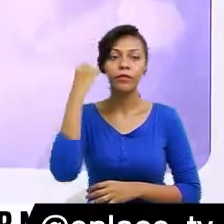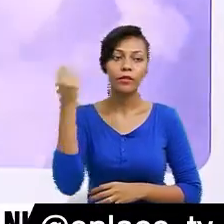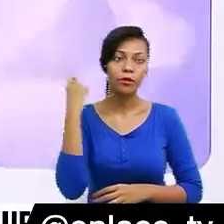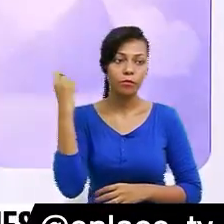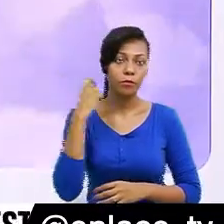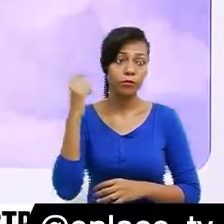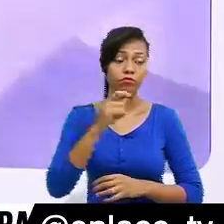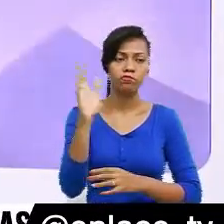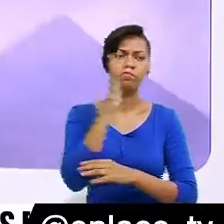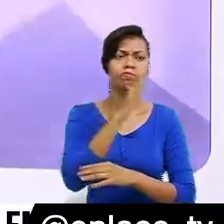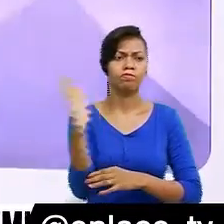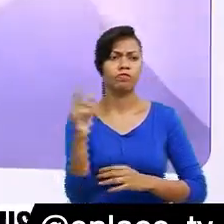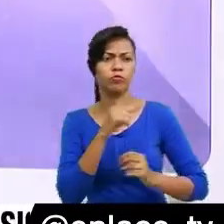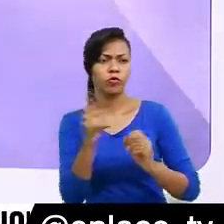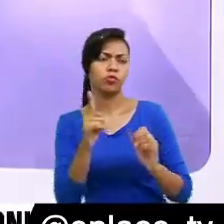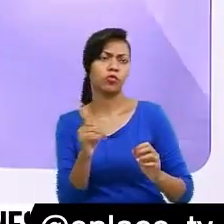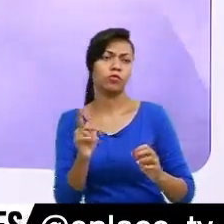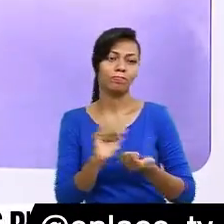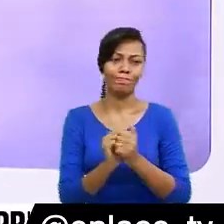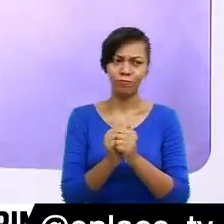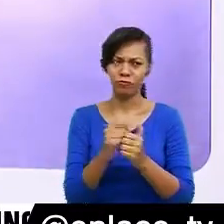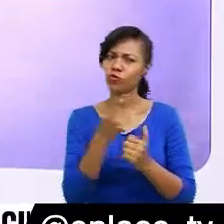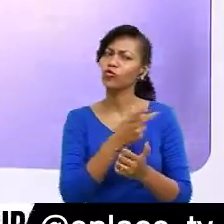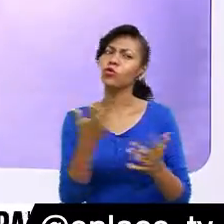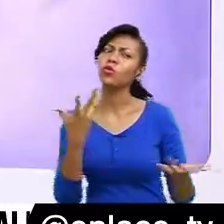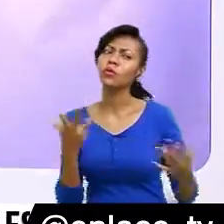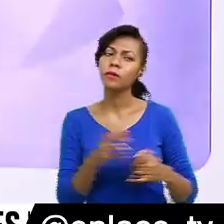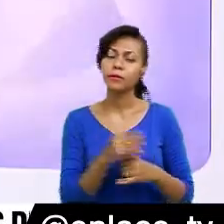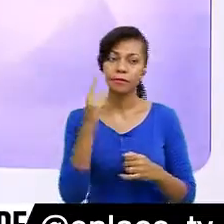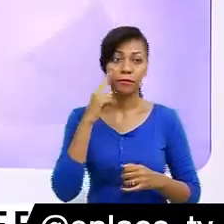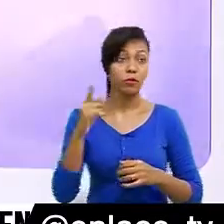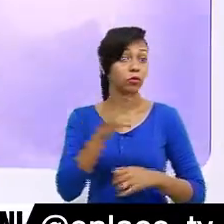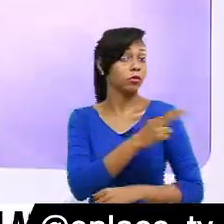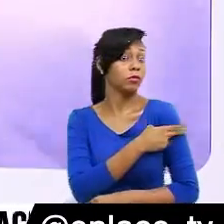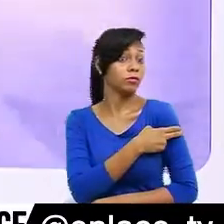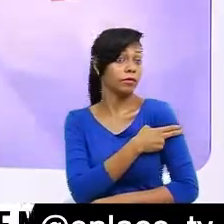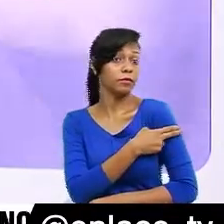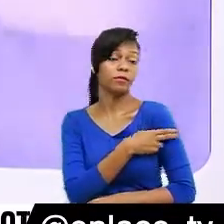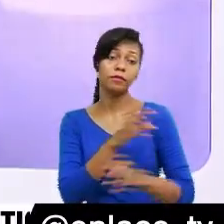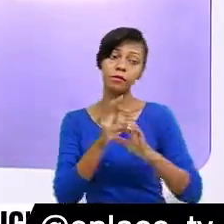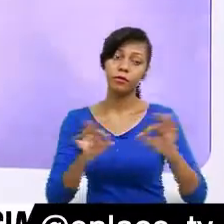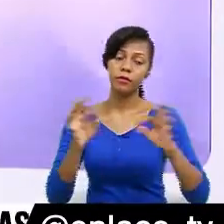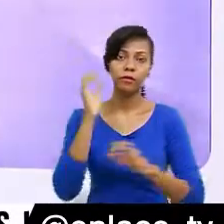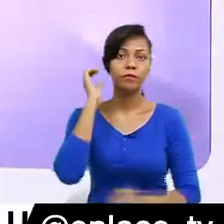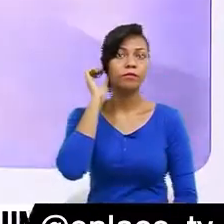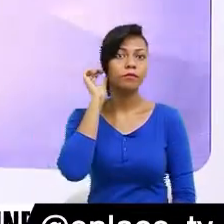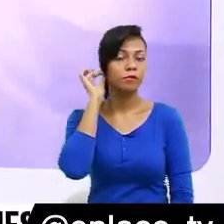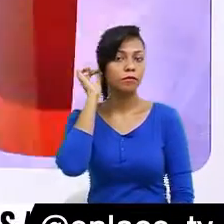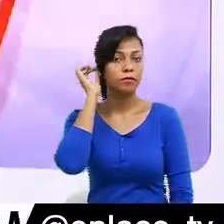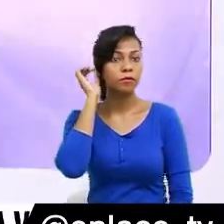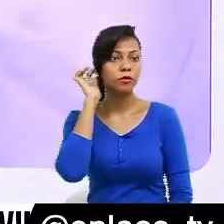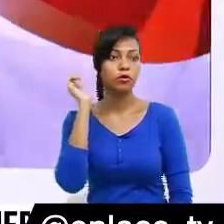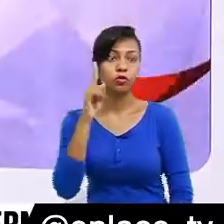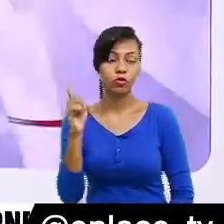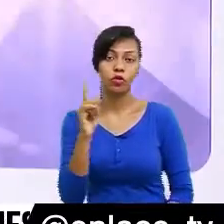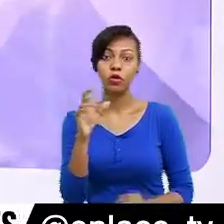un importante hotel de Barranca Bermeja. Allí el representante, o más bien el kinesiólogo de Atlético